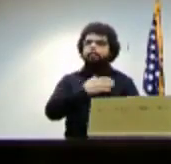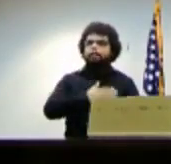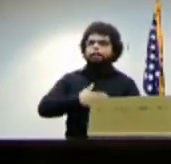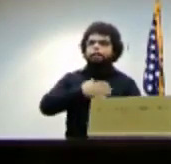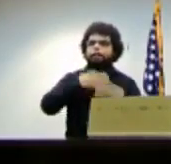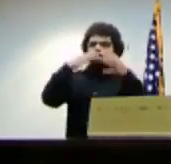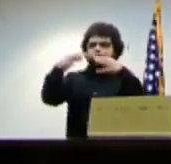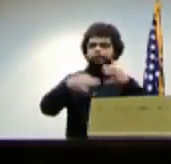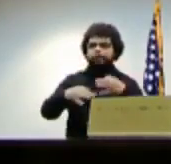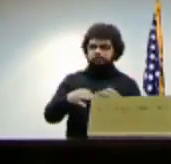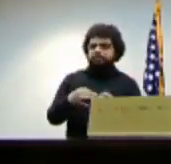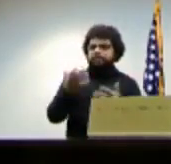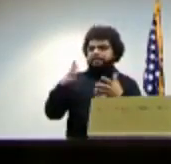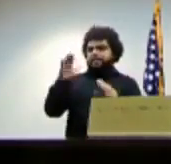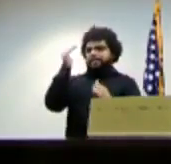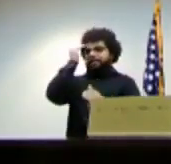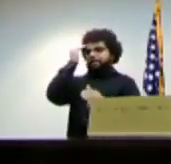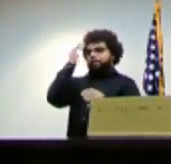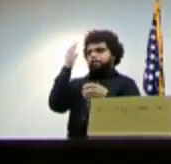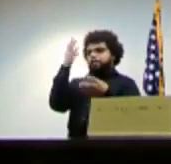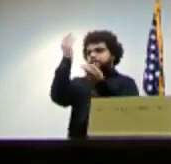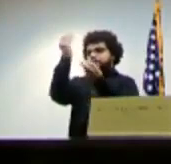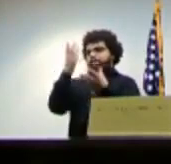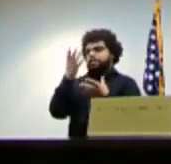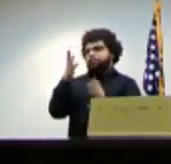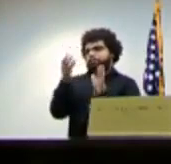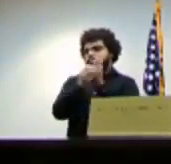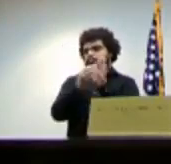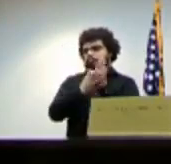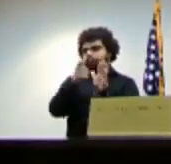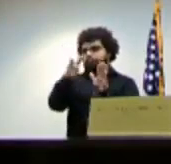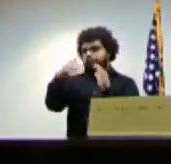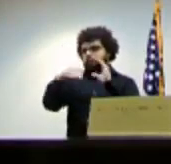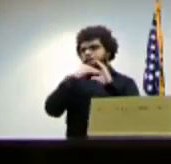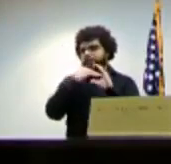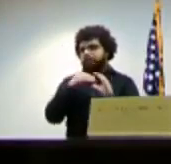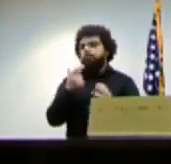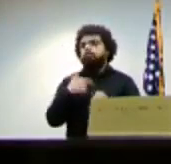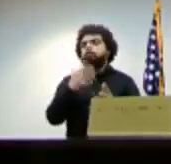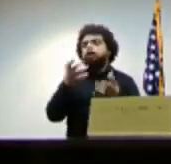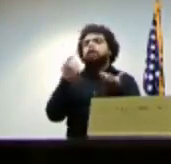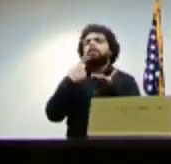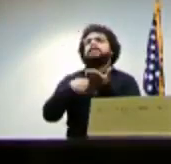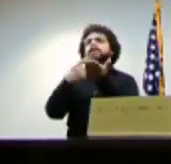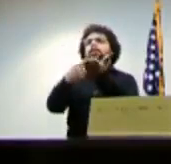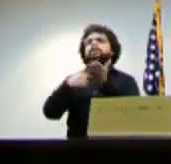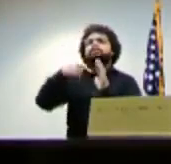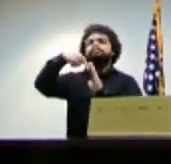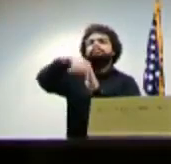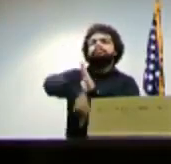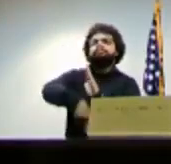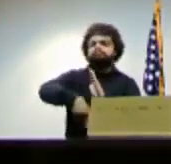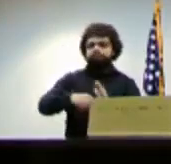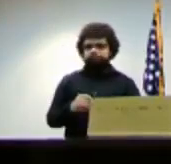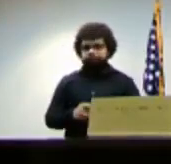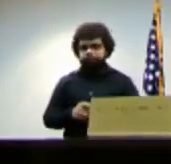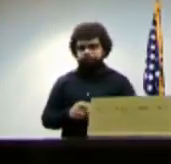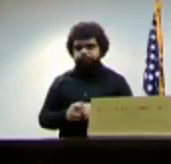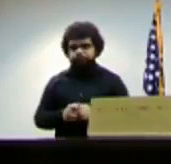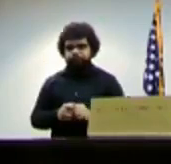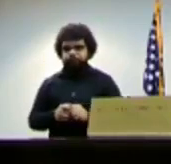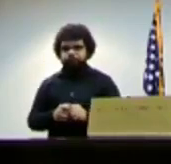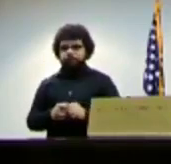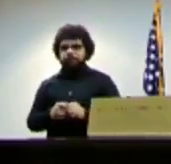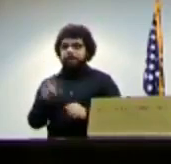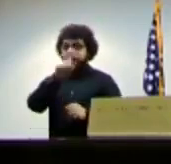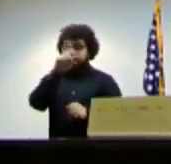provisto y quiero ir discutiendo eso en detalle con ustedes. La pregunta es si usted entiende que se le ha dado el